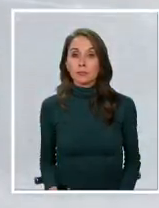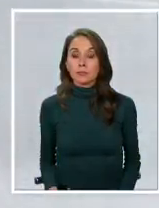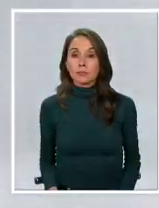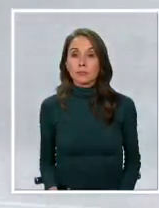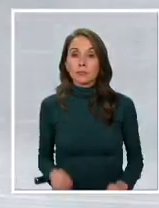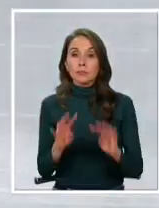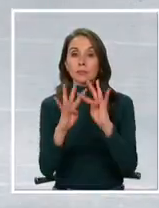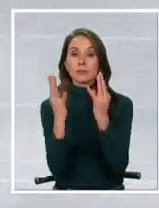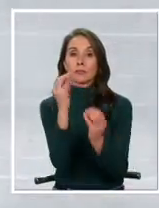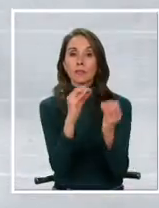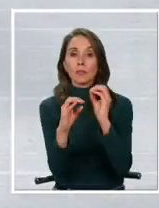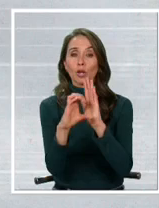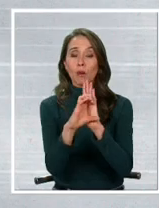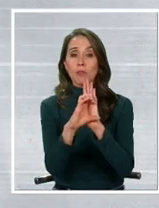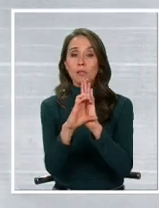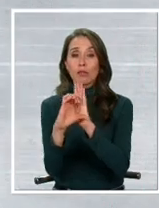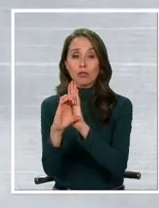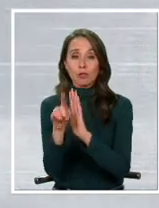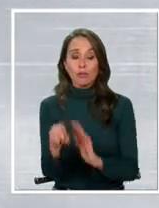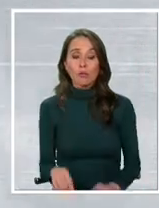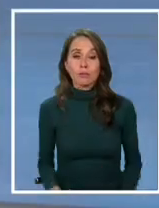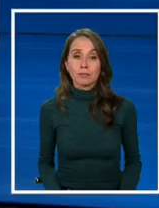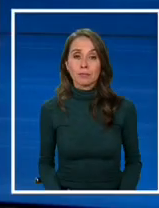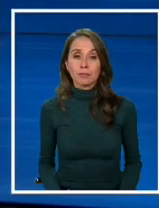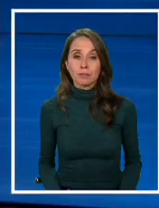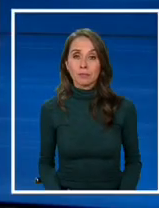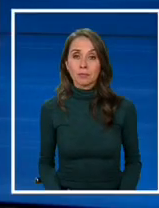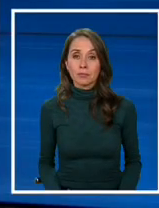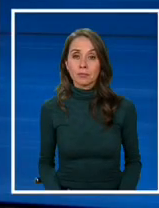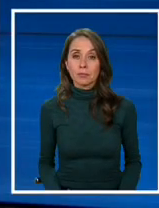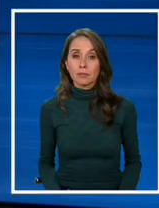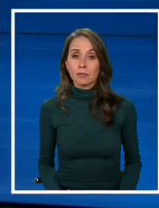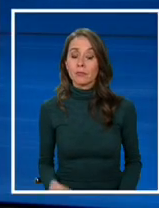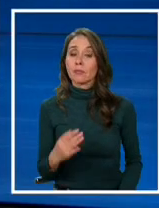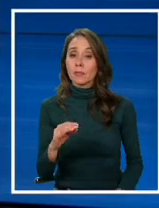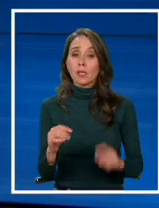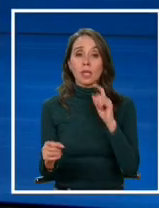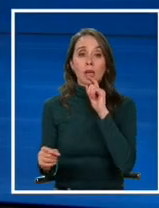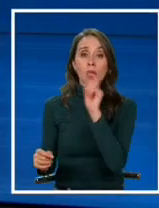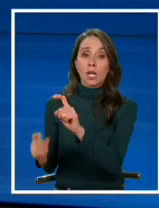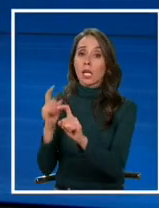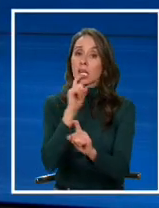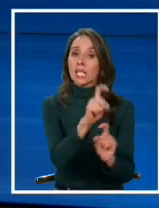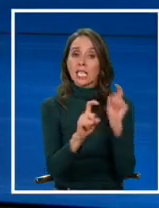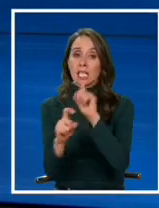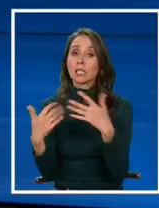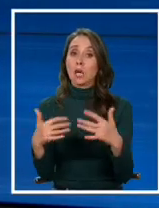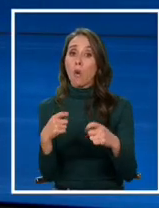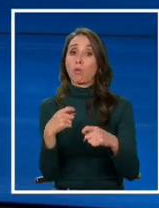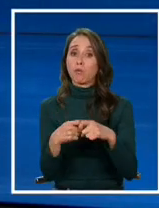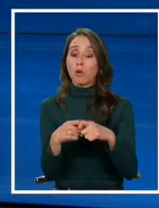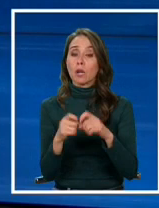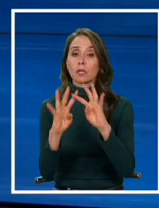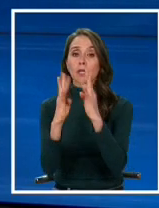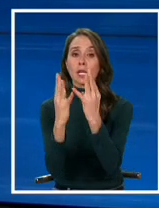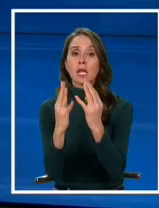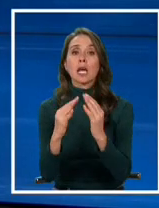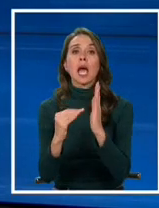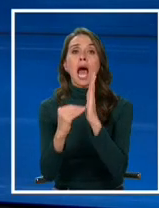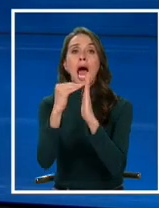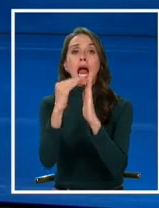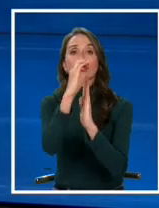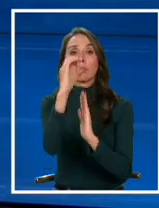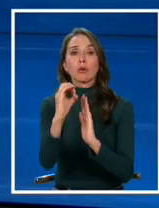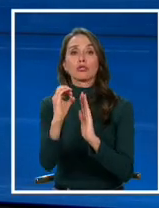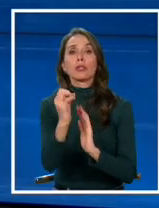convención constitucional duras críticas cruzadas se escucharon en la convención por el alto quórum aprobado para